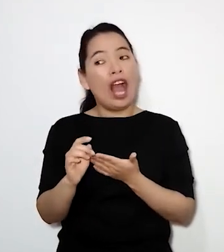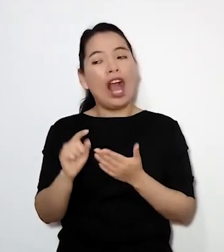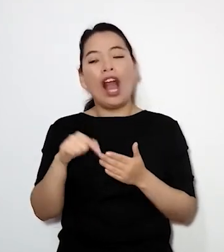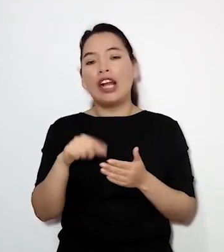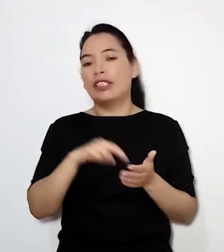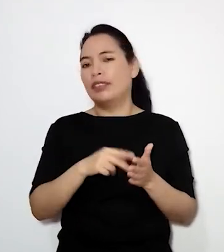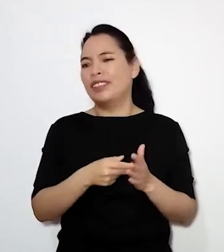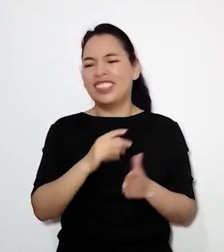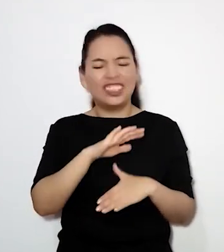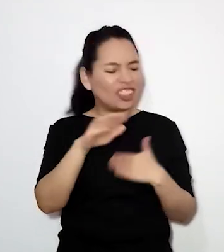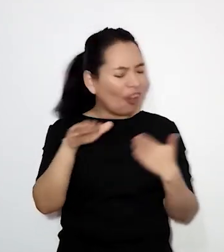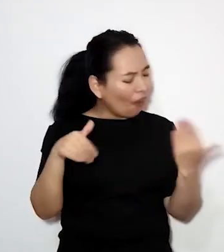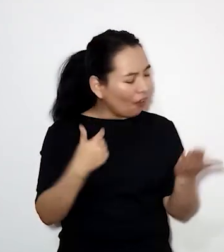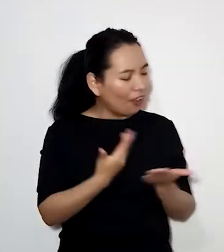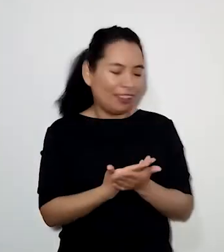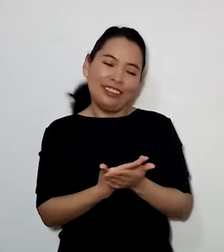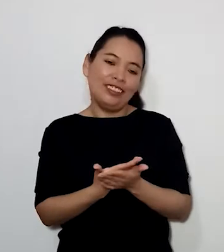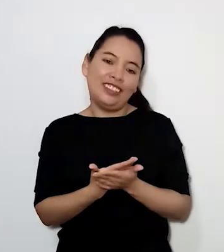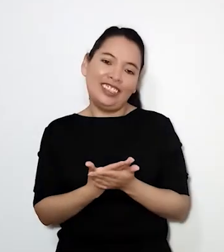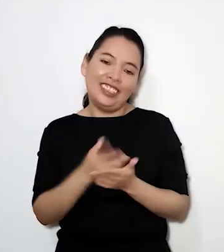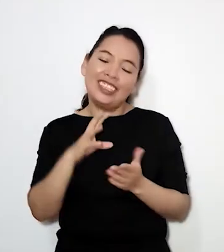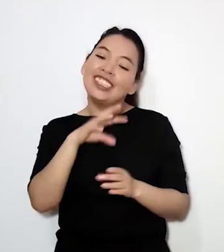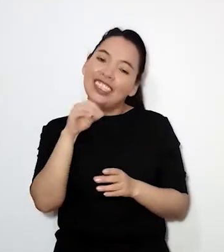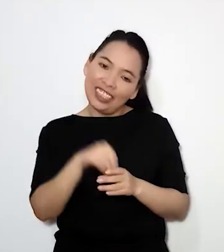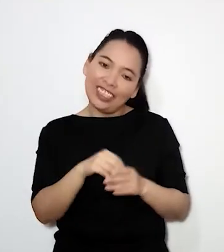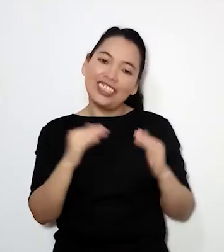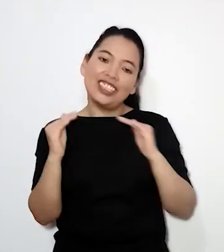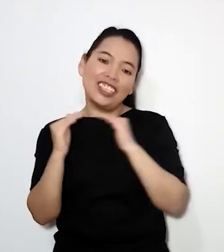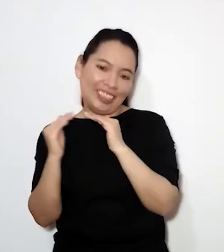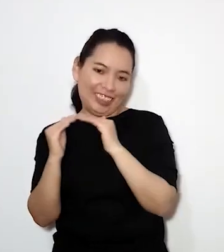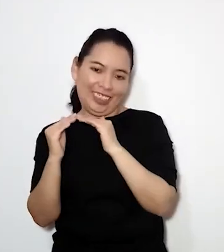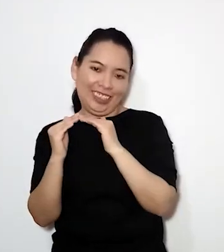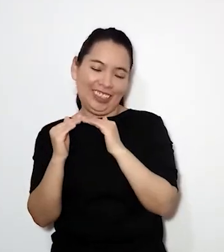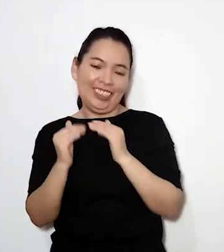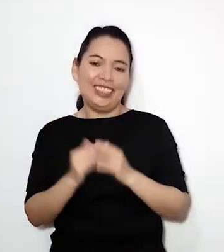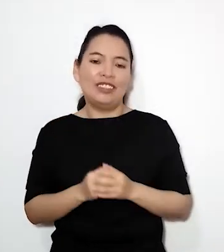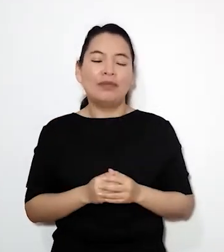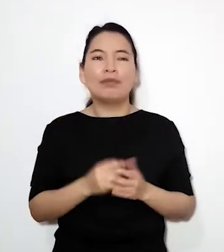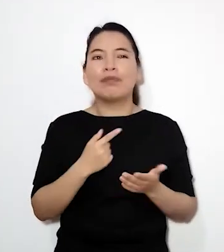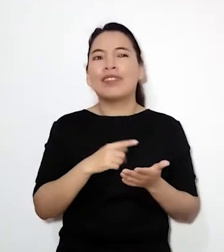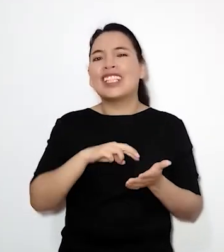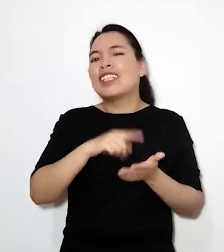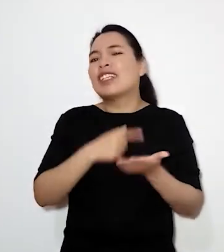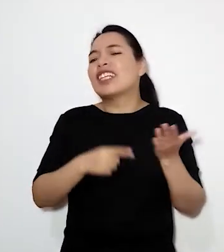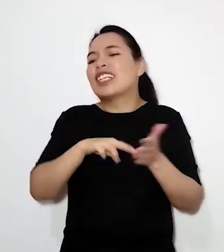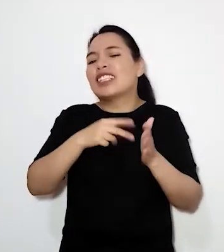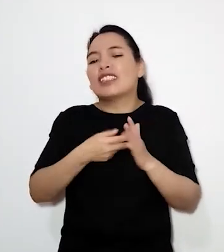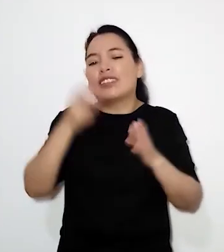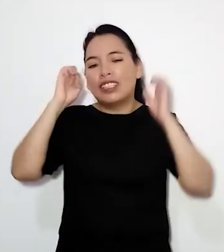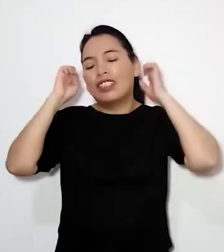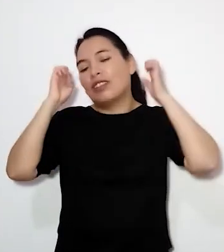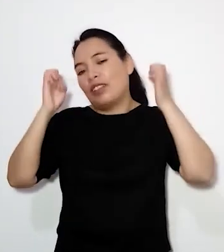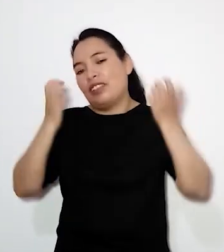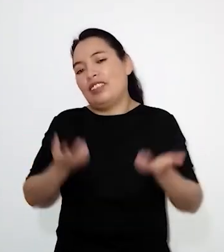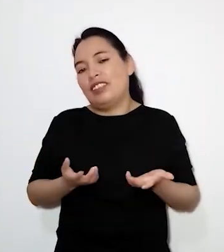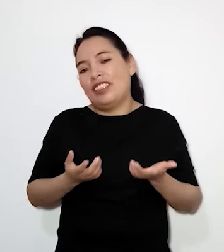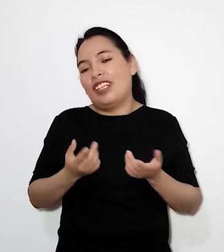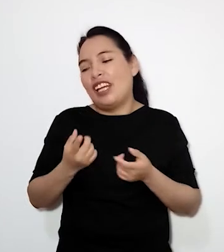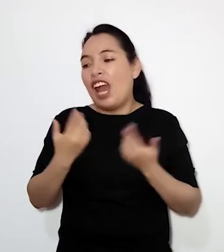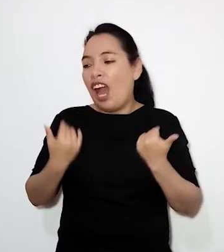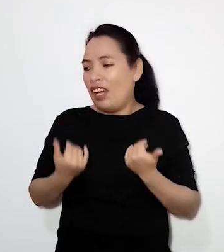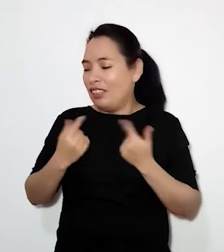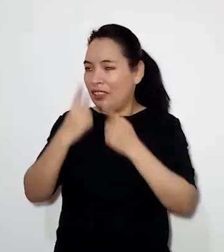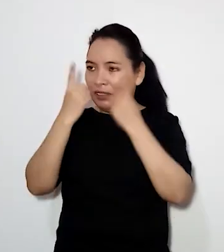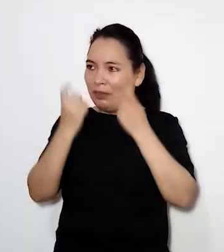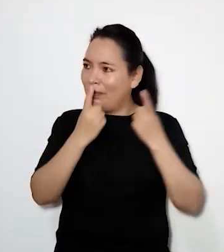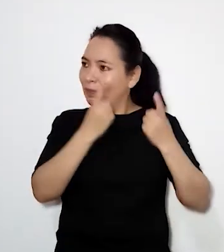obviamente. Inclusión y equidad. ¿Qué es la educación? Es una pregunta que nos venimos haciendo a lo largo de esta